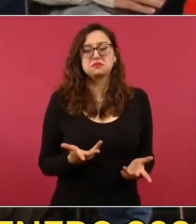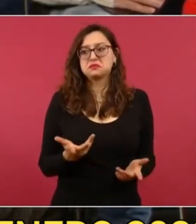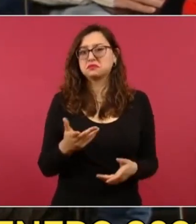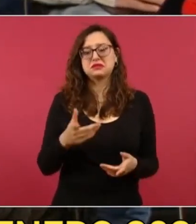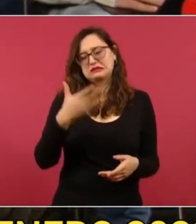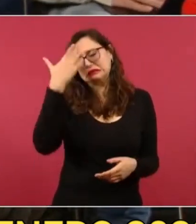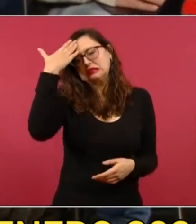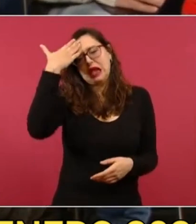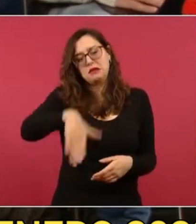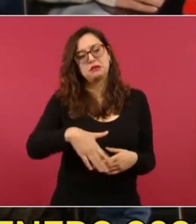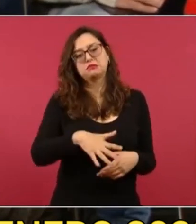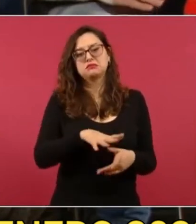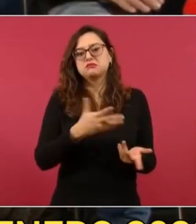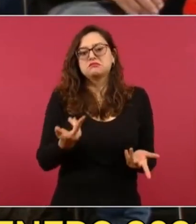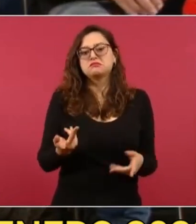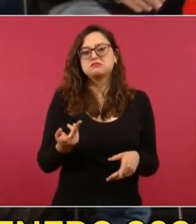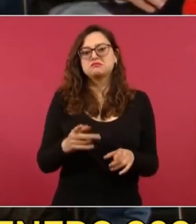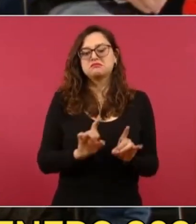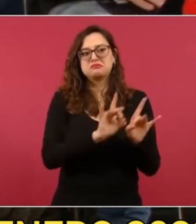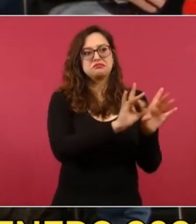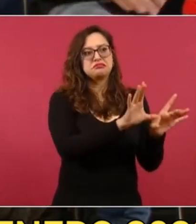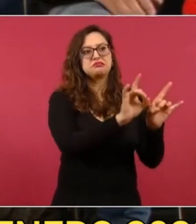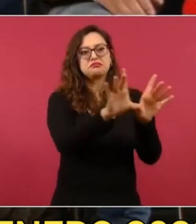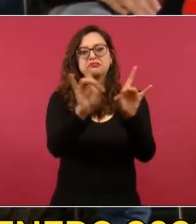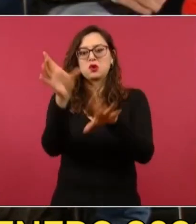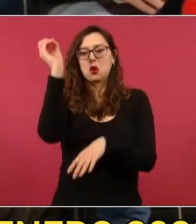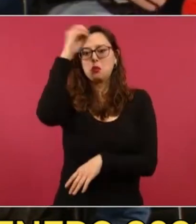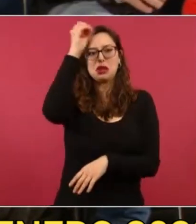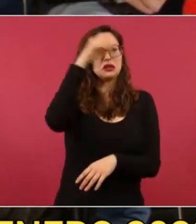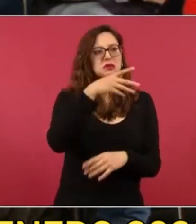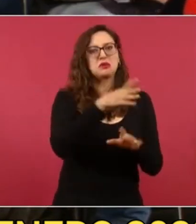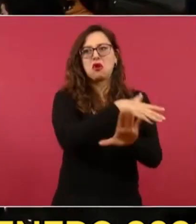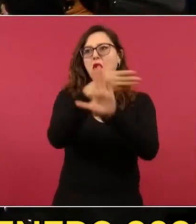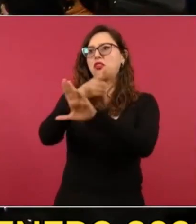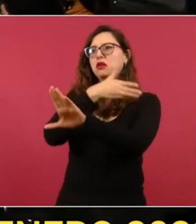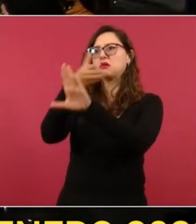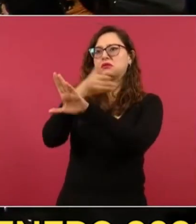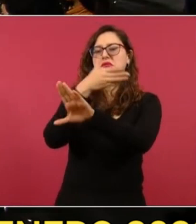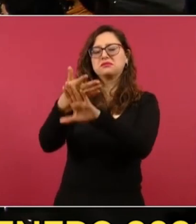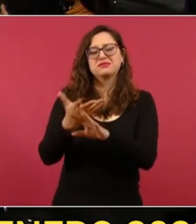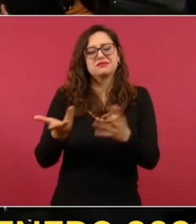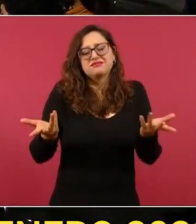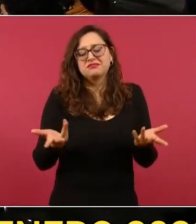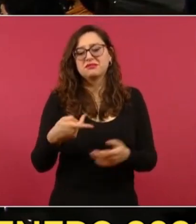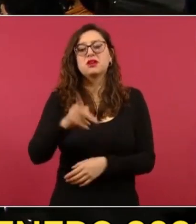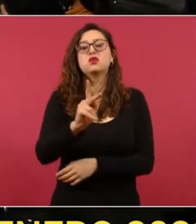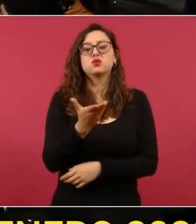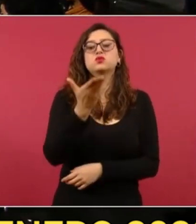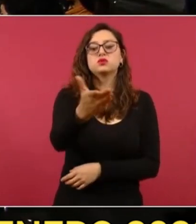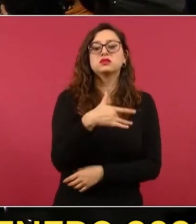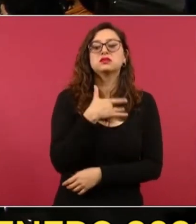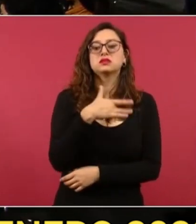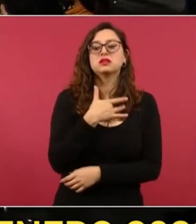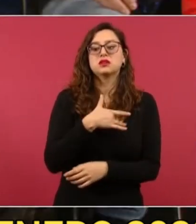a presencia de elementos de la Guardia Nacional, pero bueno, también su opinión al respecto, ¿no? Ya que el Centro PROD y